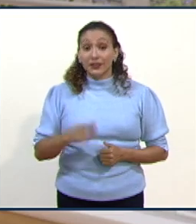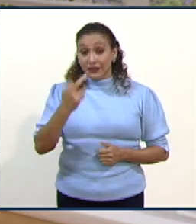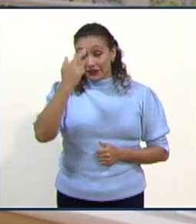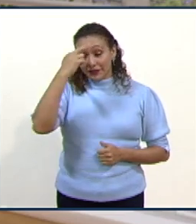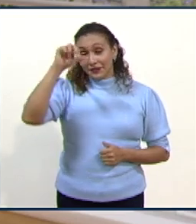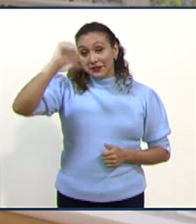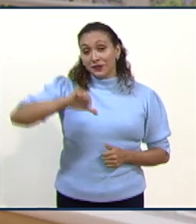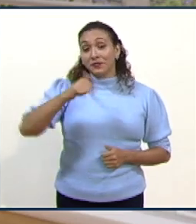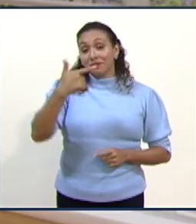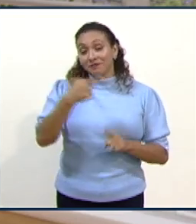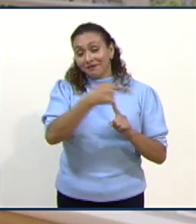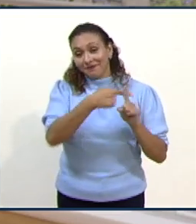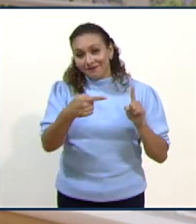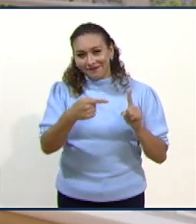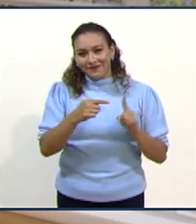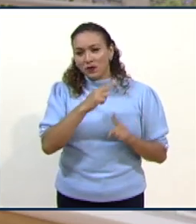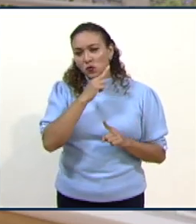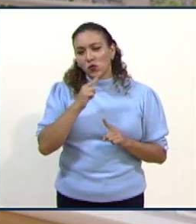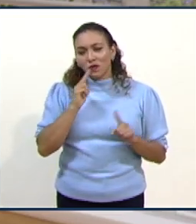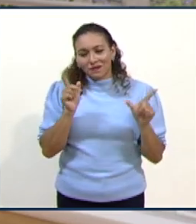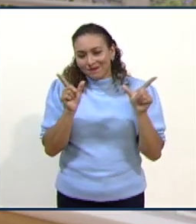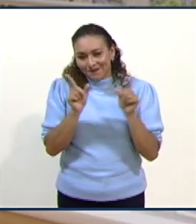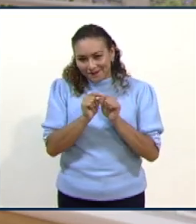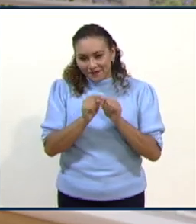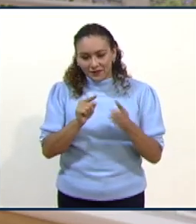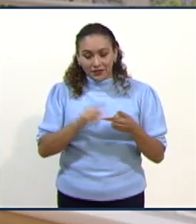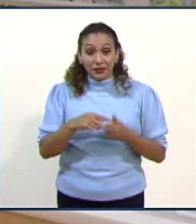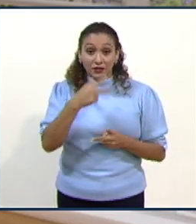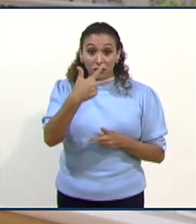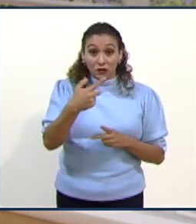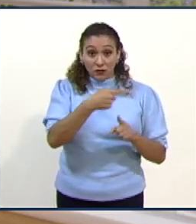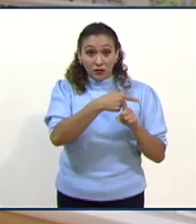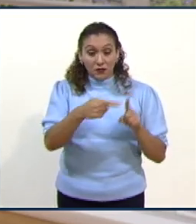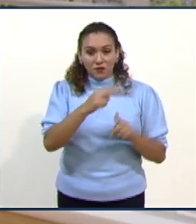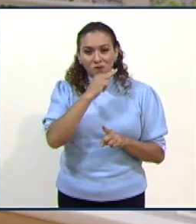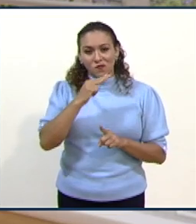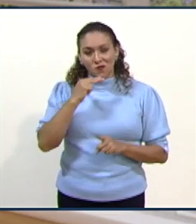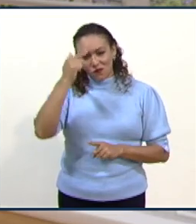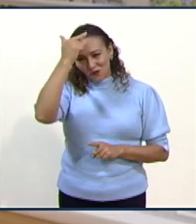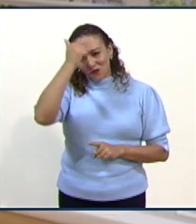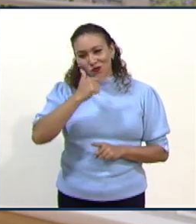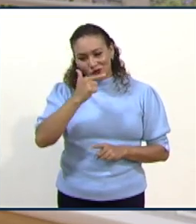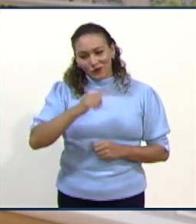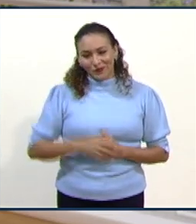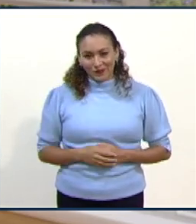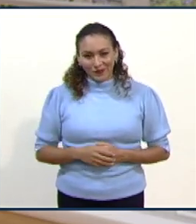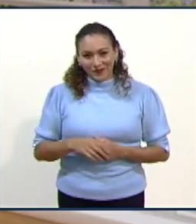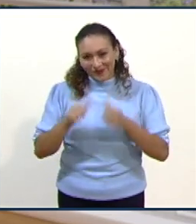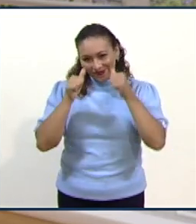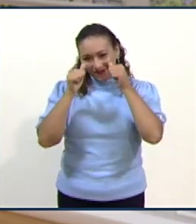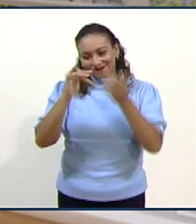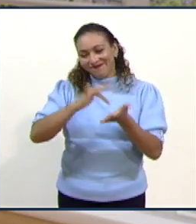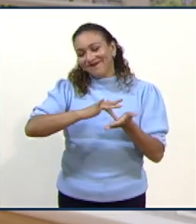Siga a las 19:30 horas nuestro avance informativo y a las 20:30 el noticiario nocturno.